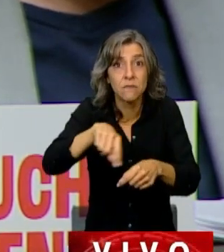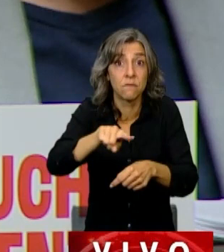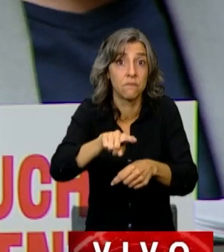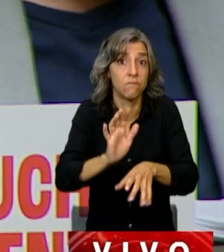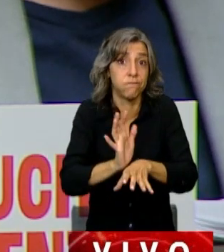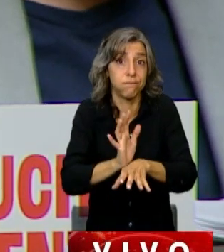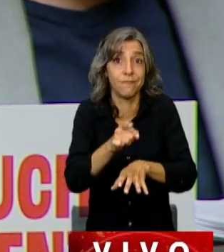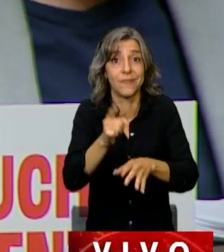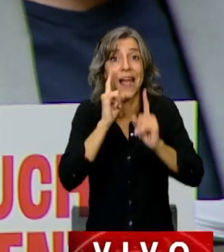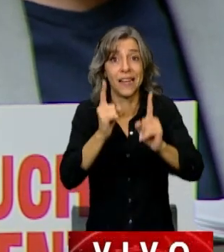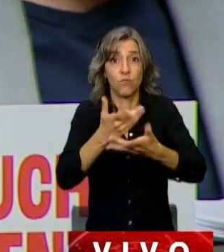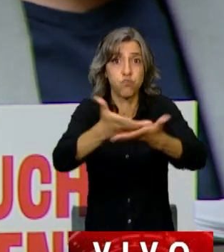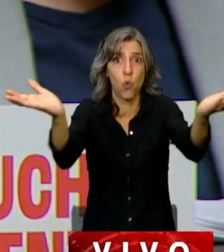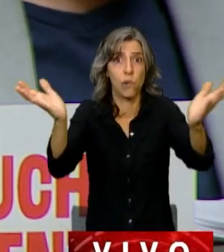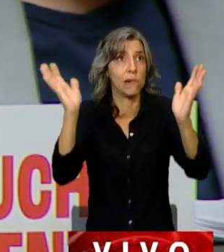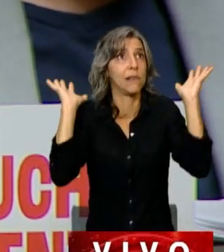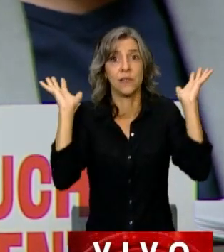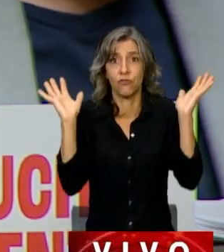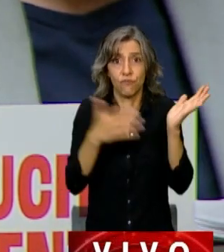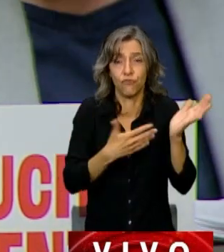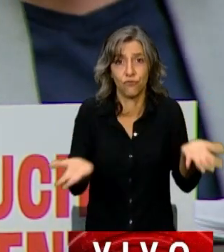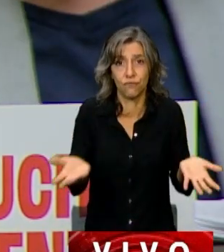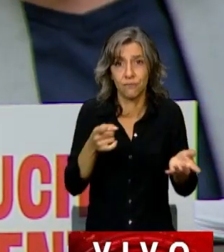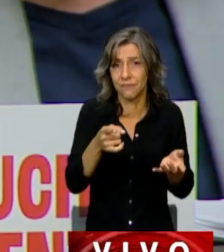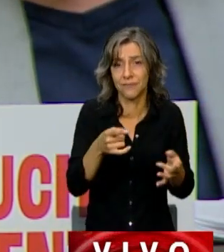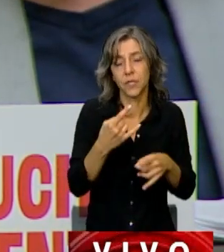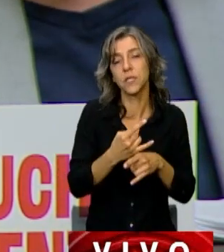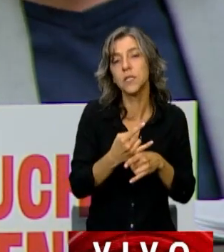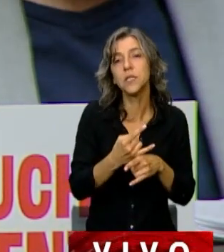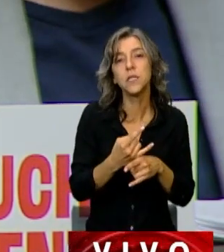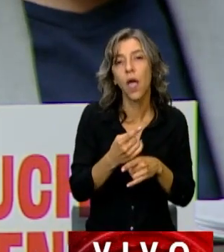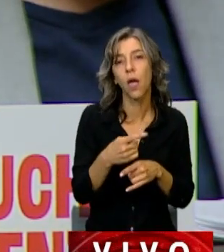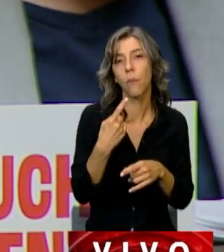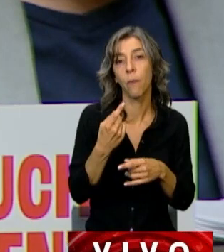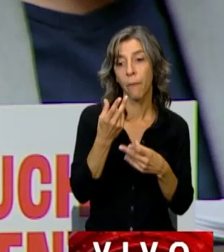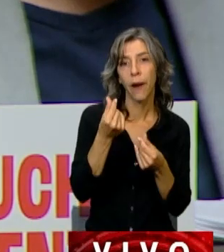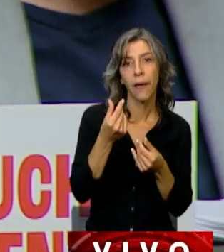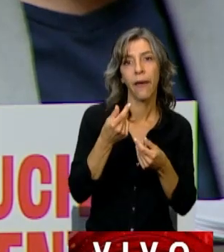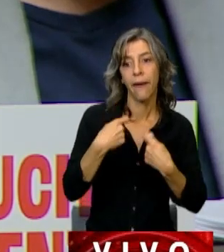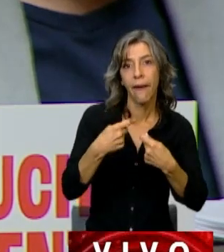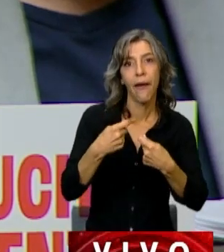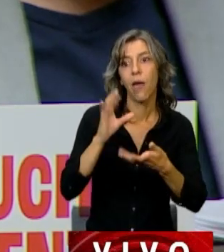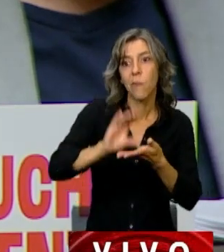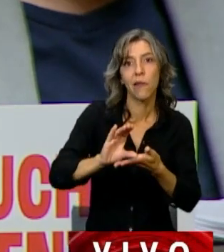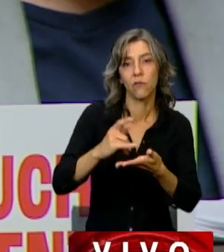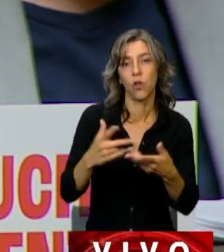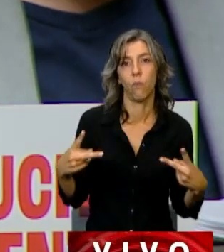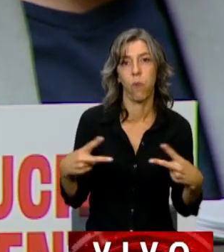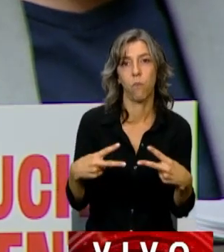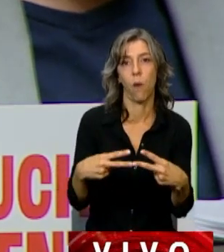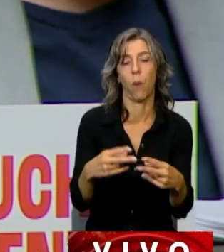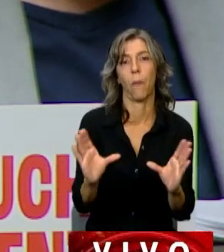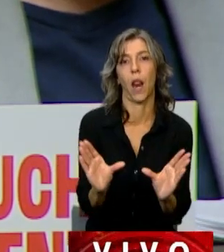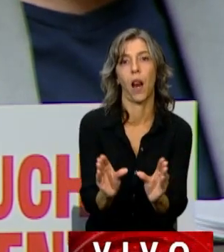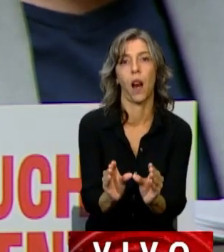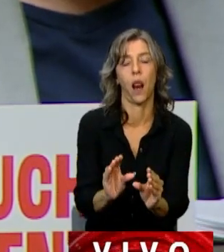pública, que una y otra vez también sufre recortes de todo tipo. Y en ese sentido, no solo